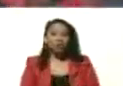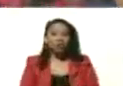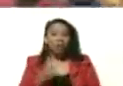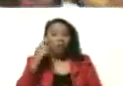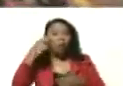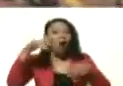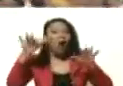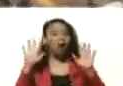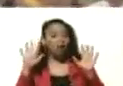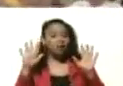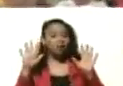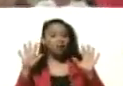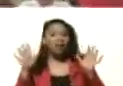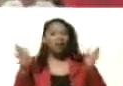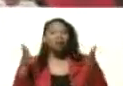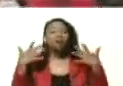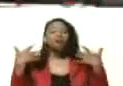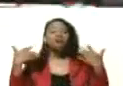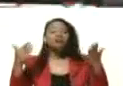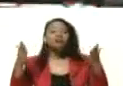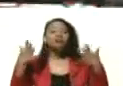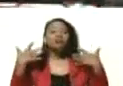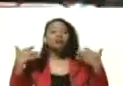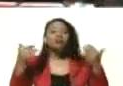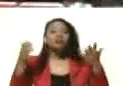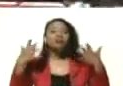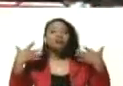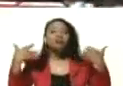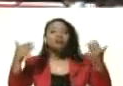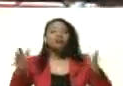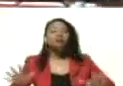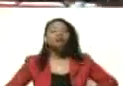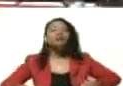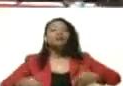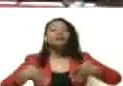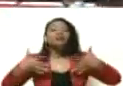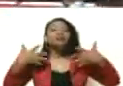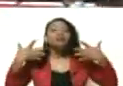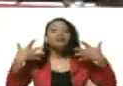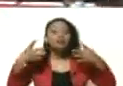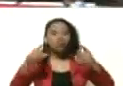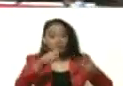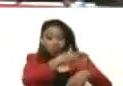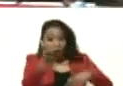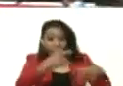ver, aire, aire, aire, agarren aire. ¿Están listas?